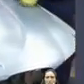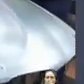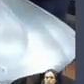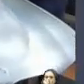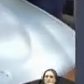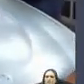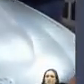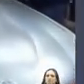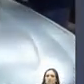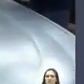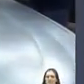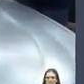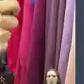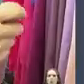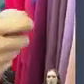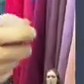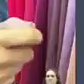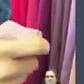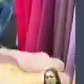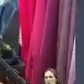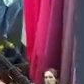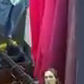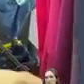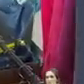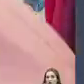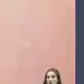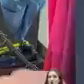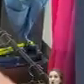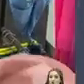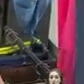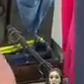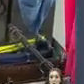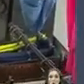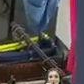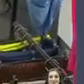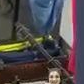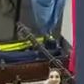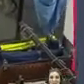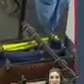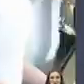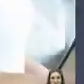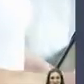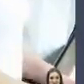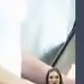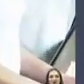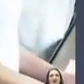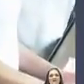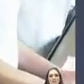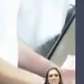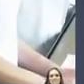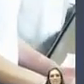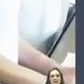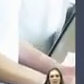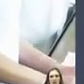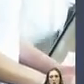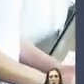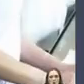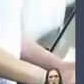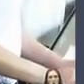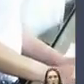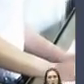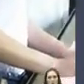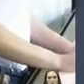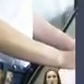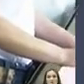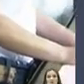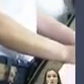mesa ese 10%, y hace pocos minutos los sindicatos en cabeza de Francisco Maltés, presidente de la CUT, señaló que el aumento